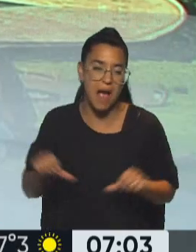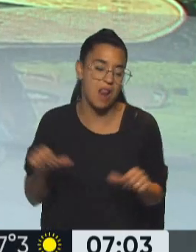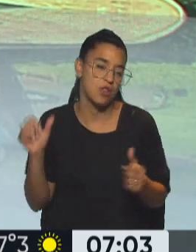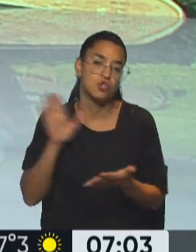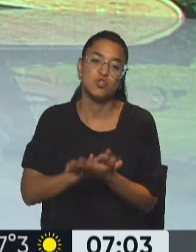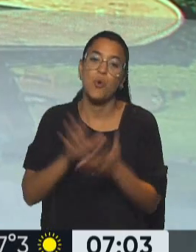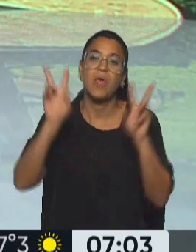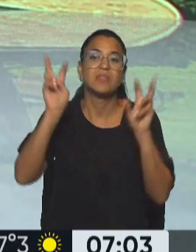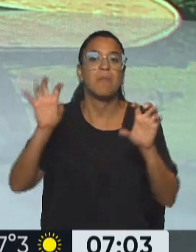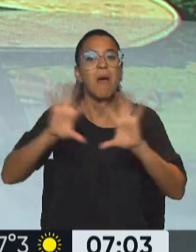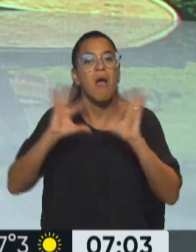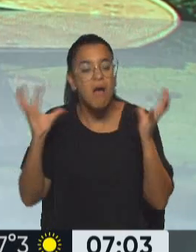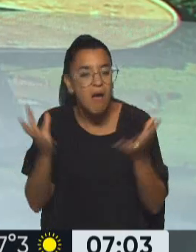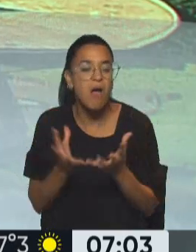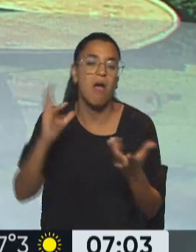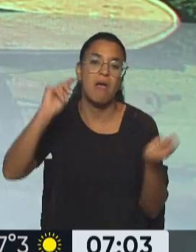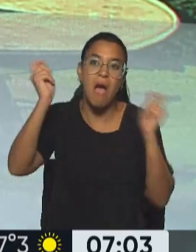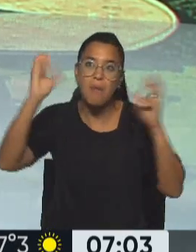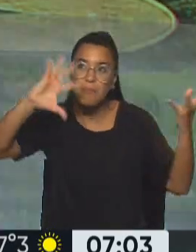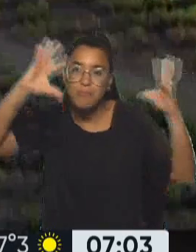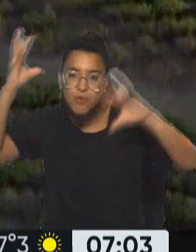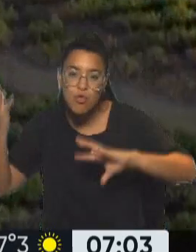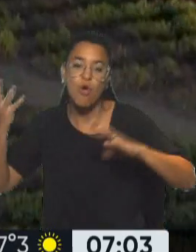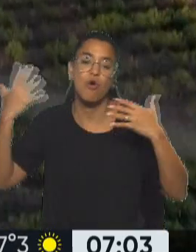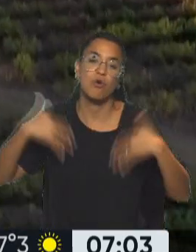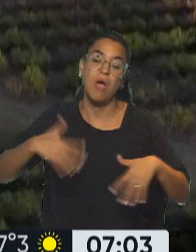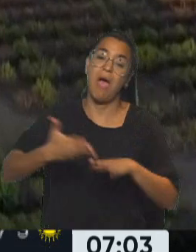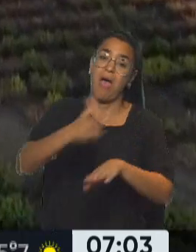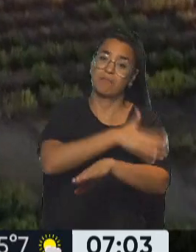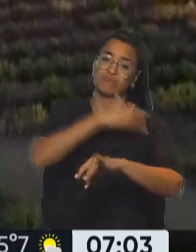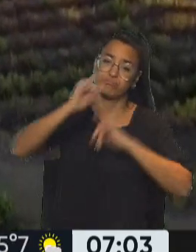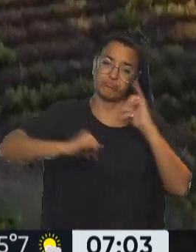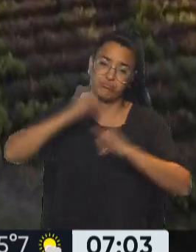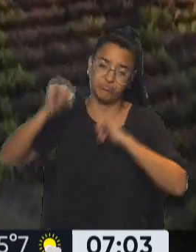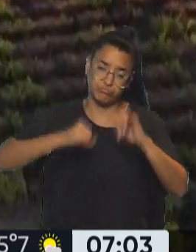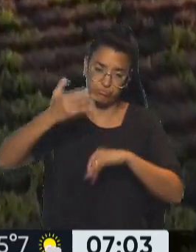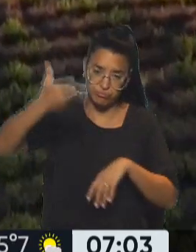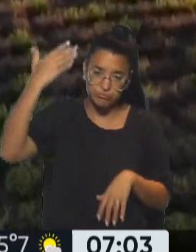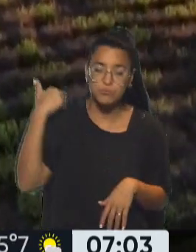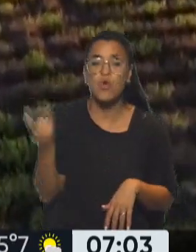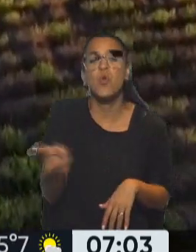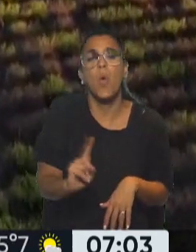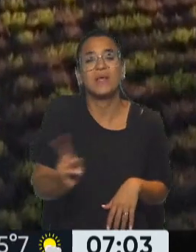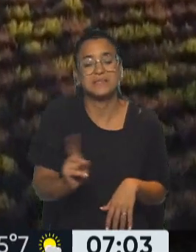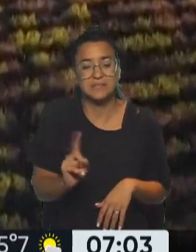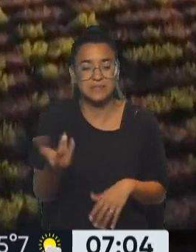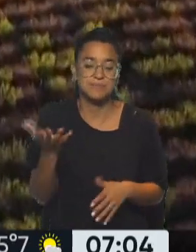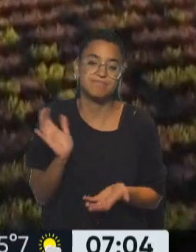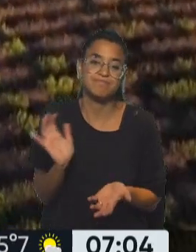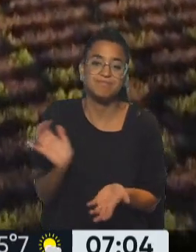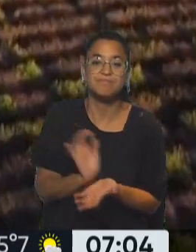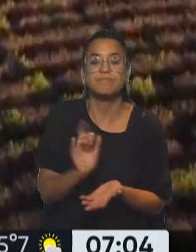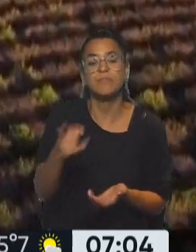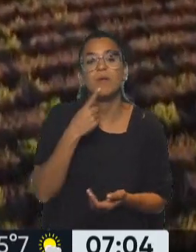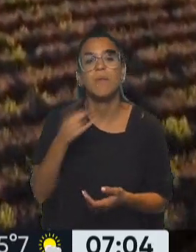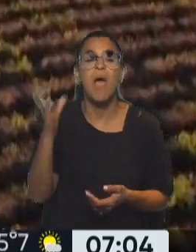mundial de la ecología, del cambio climático y todo lo que venimos contándote, por lo cual no es de esperarse que sea